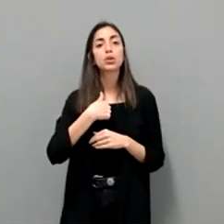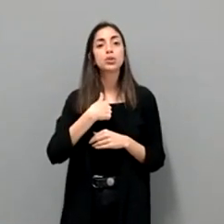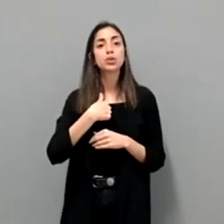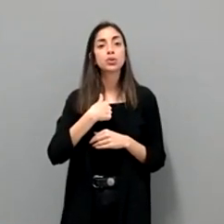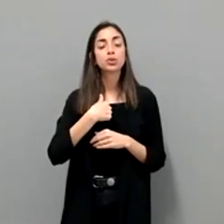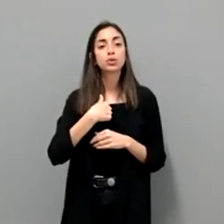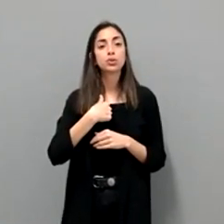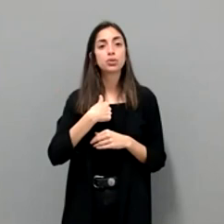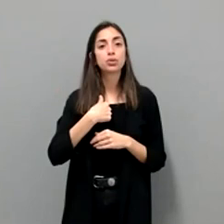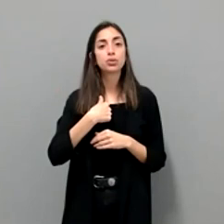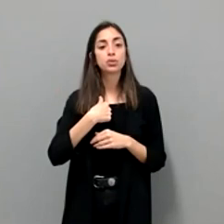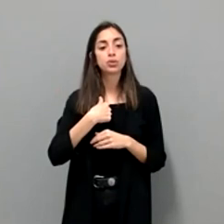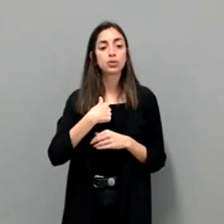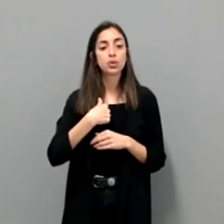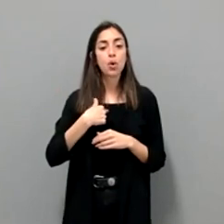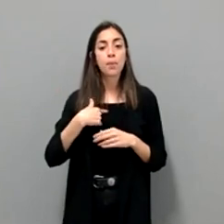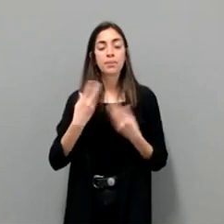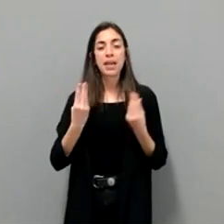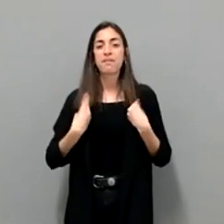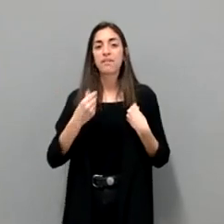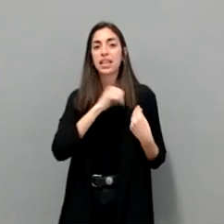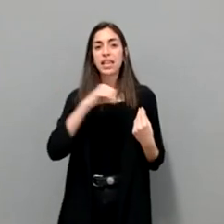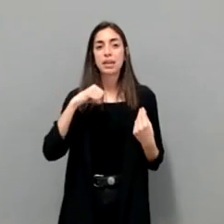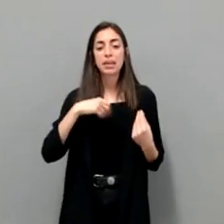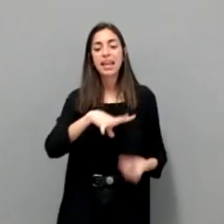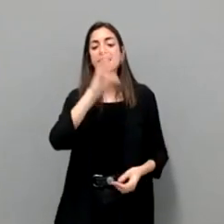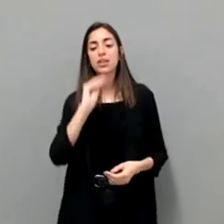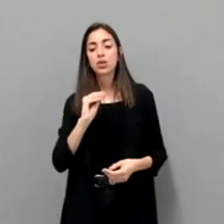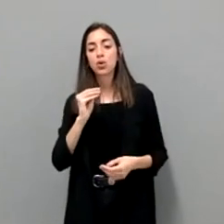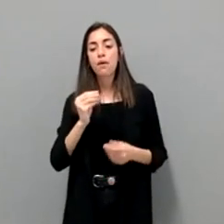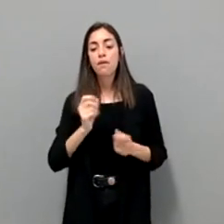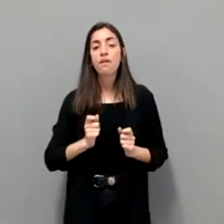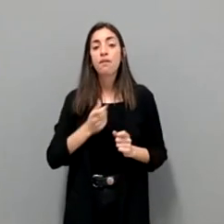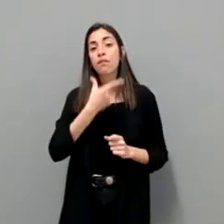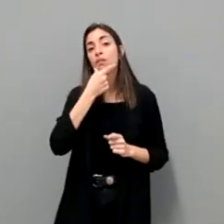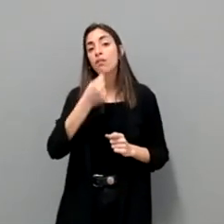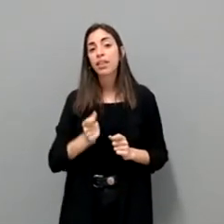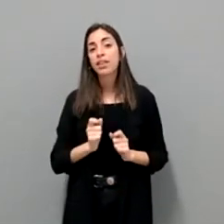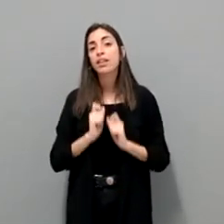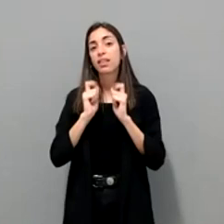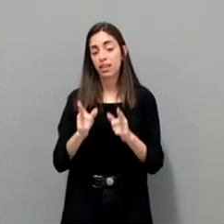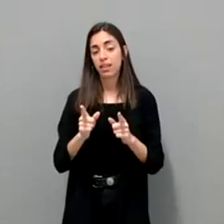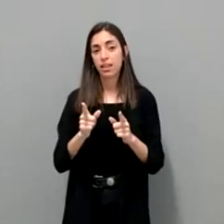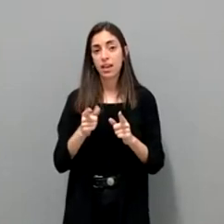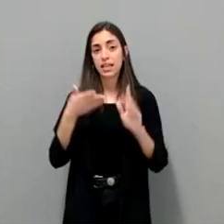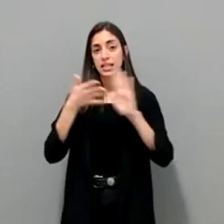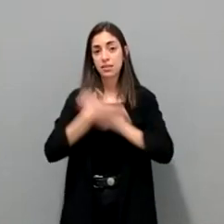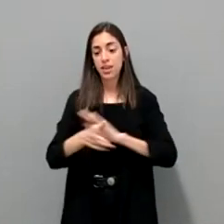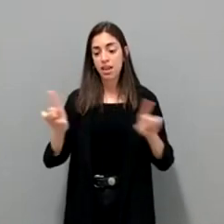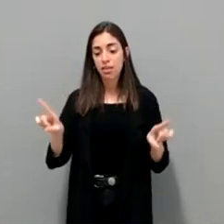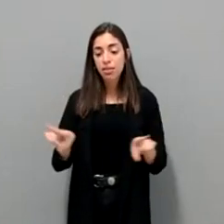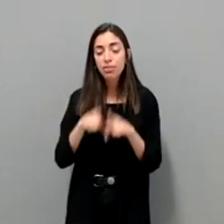Veo la vida independiente con compatibilidad de servicios. Es decir, da igual